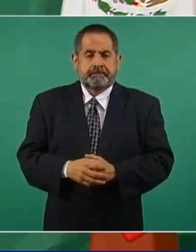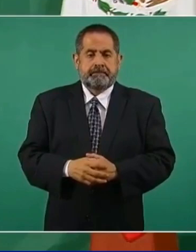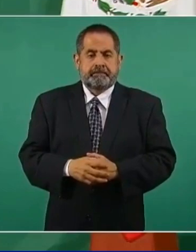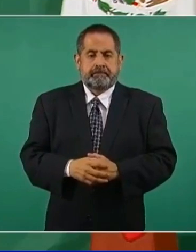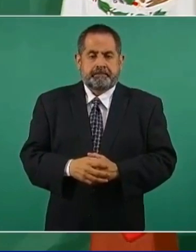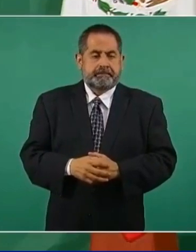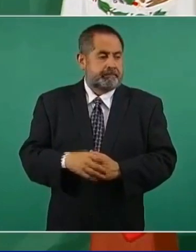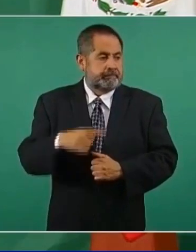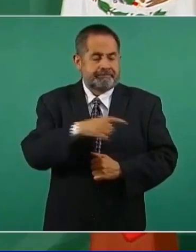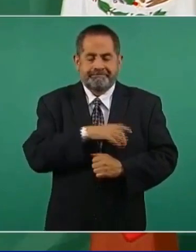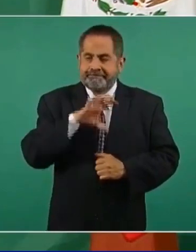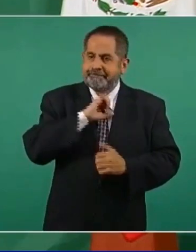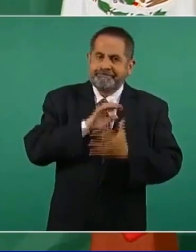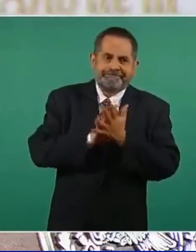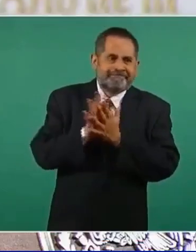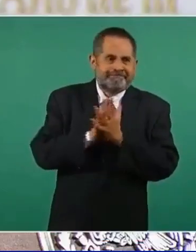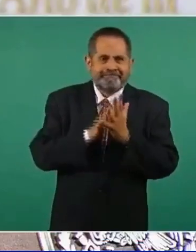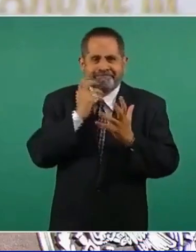Se frotan las manos,